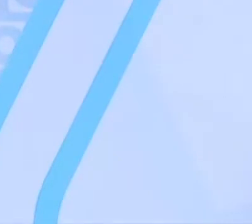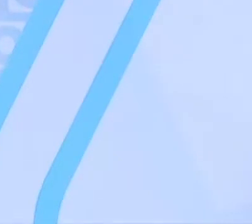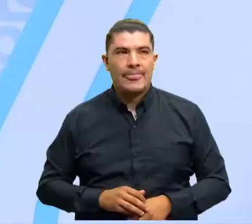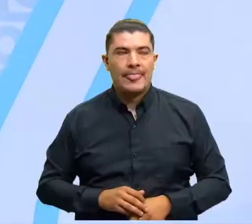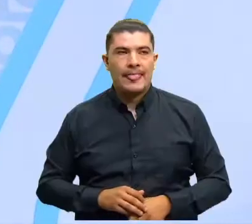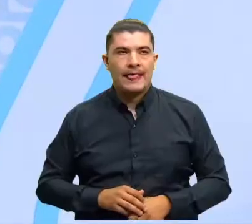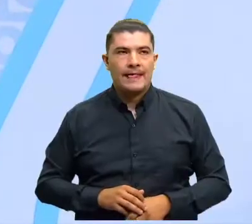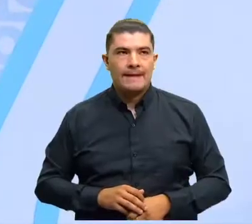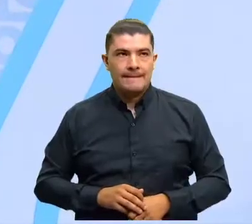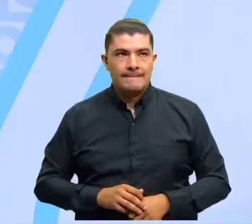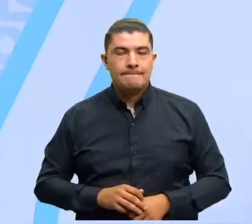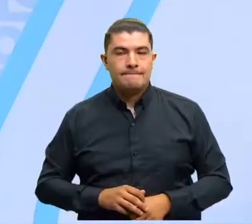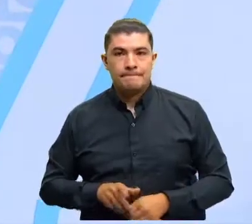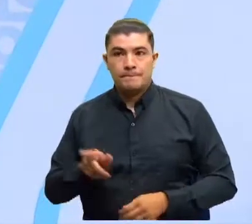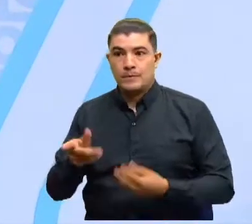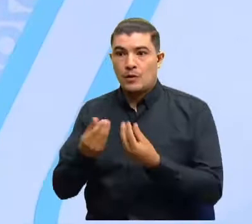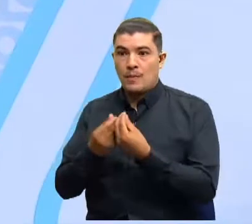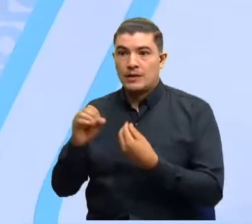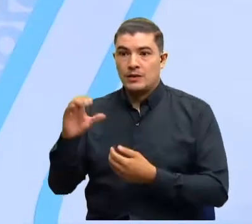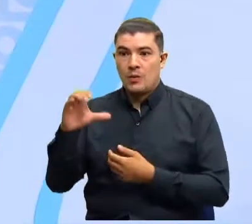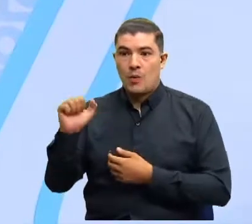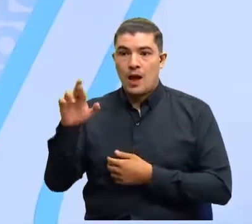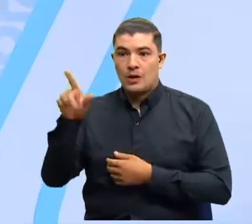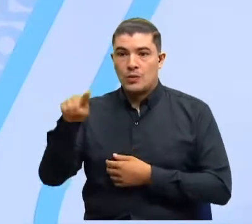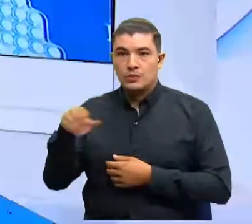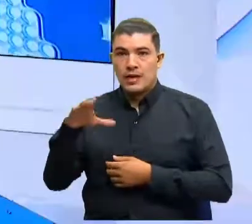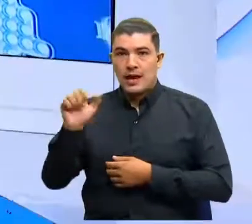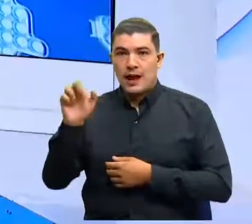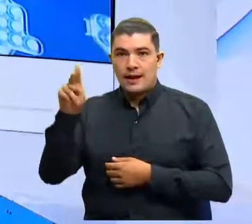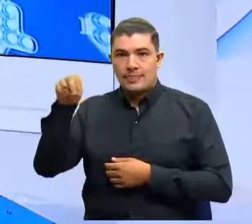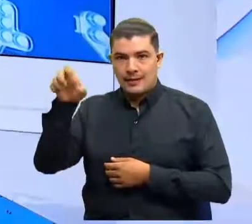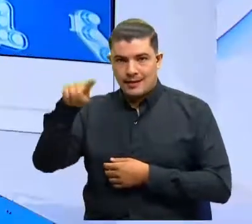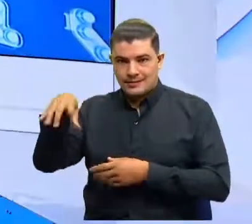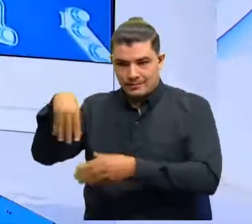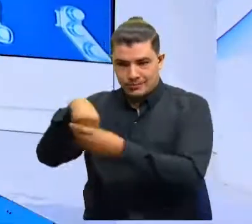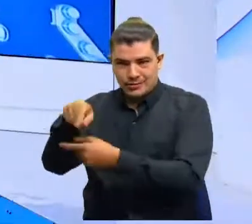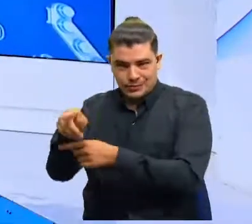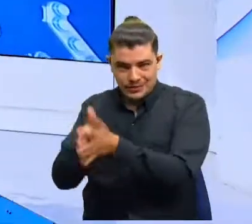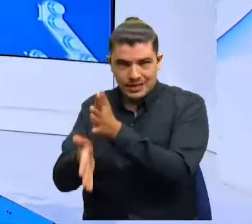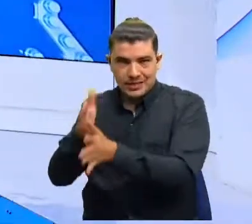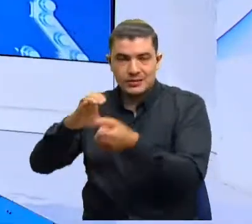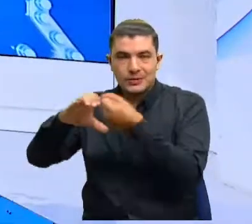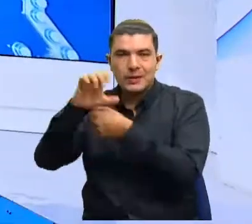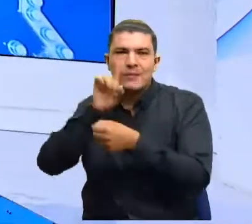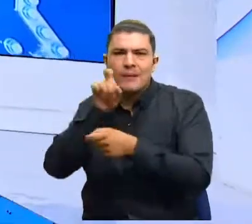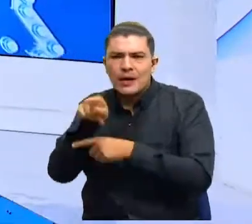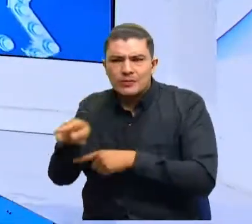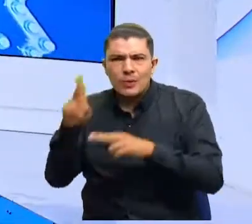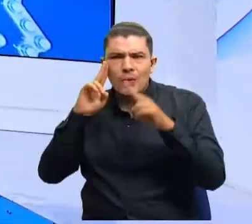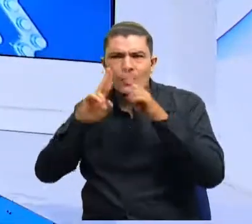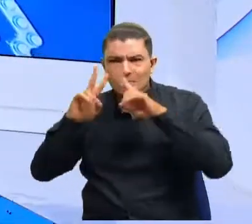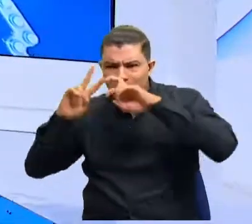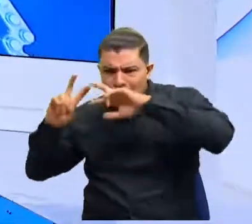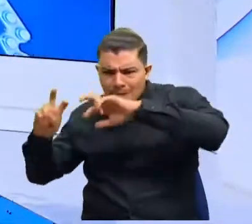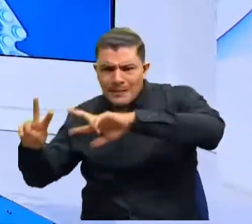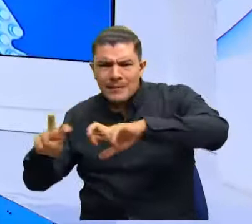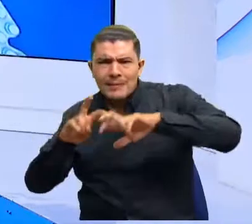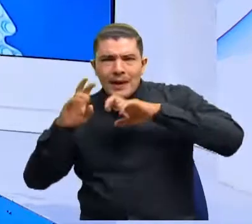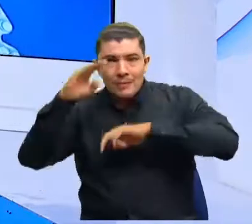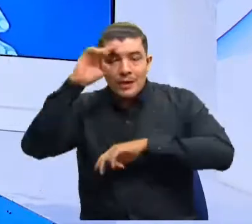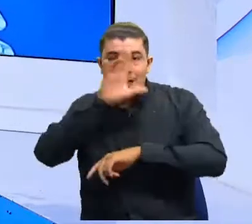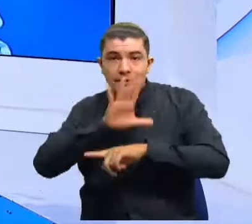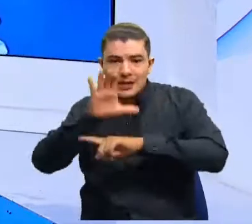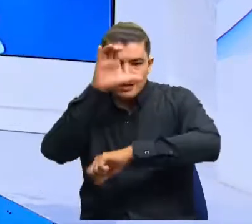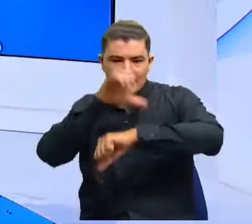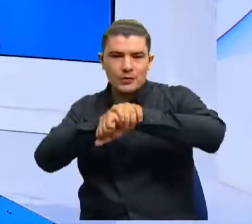se encuentra Carlos Cárdenas porque él conoció de un reciente operativo que realizaron las autoridades que permitió la captura de 6 personas que